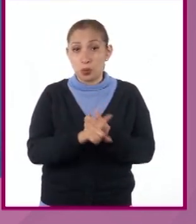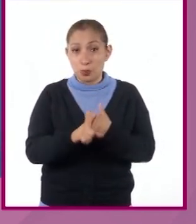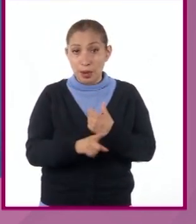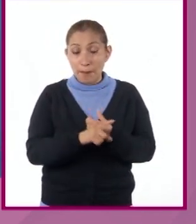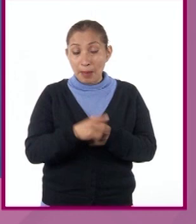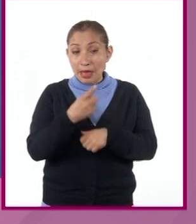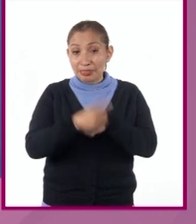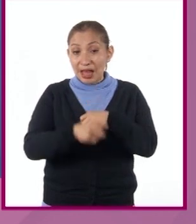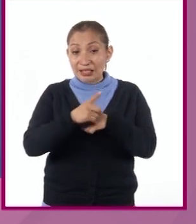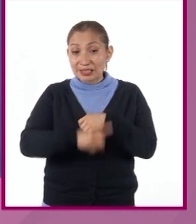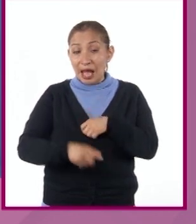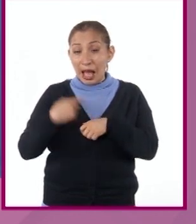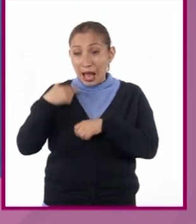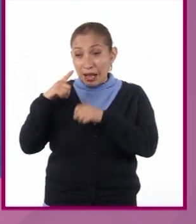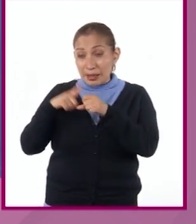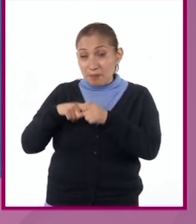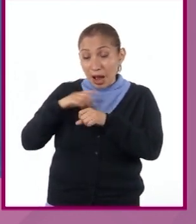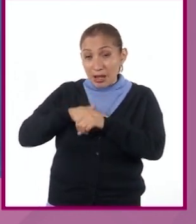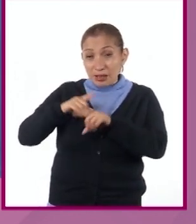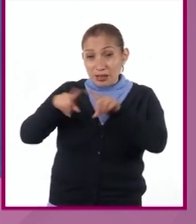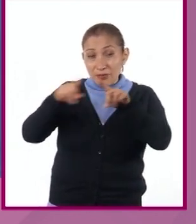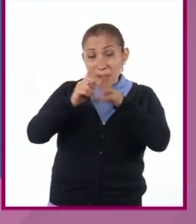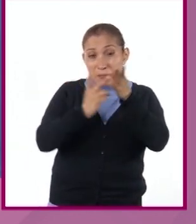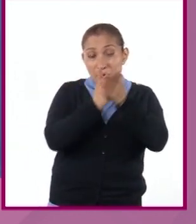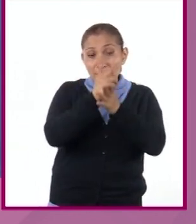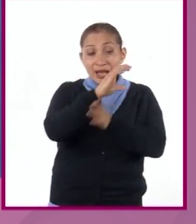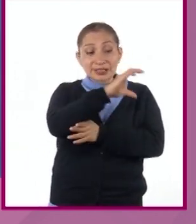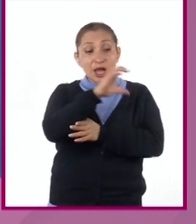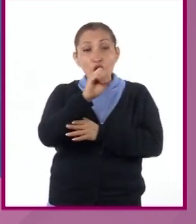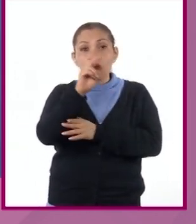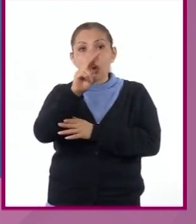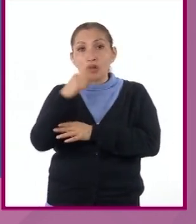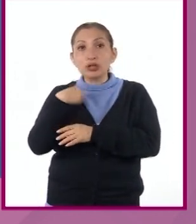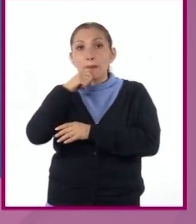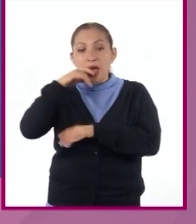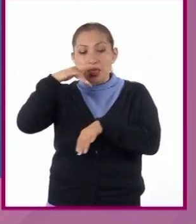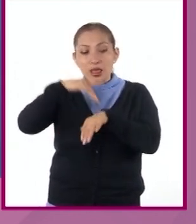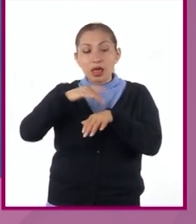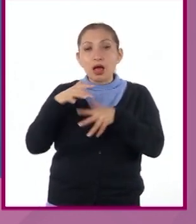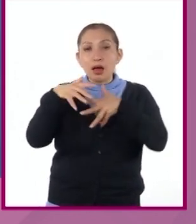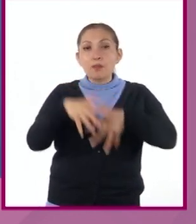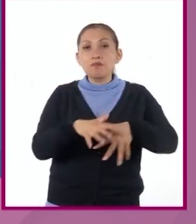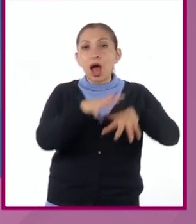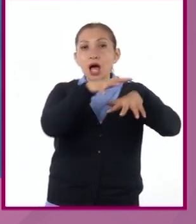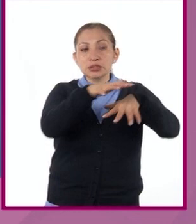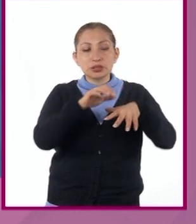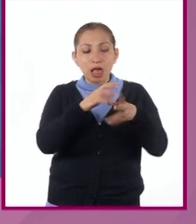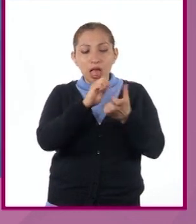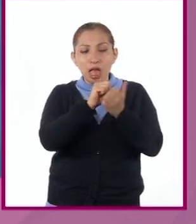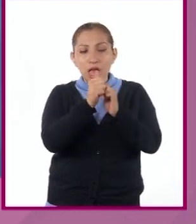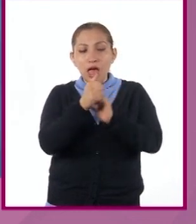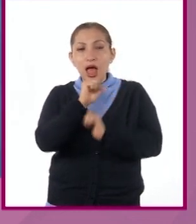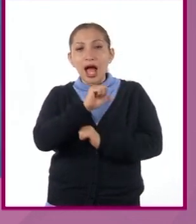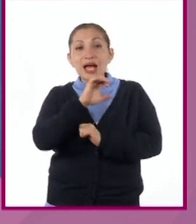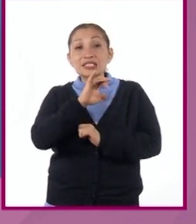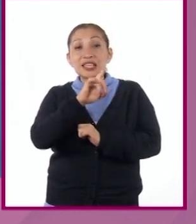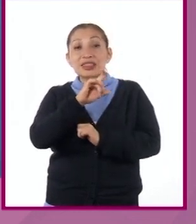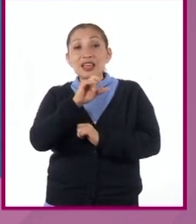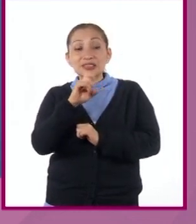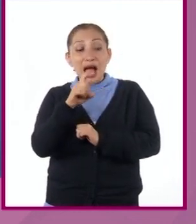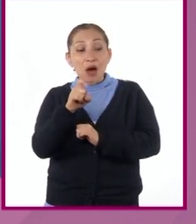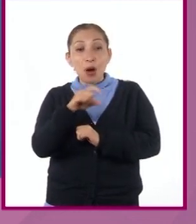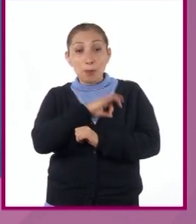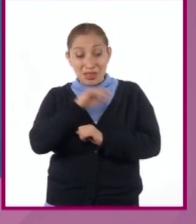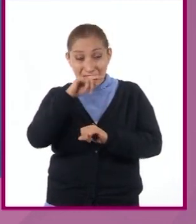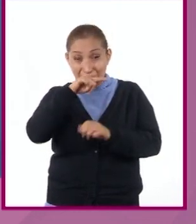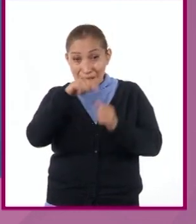que afecta a la biodiversidad es que el CO2 llega al océano, lo que incrementa la acidez de las aguas y puede ocasionar